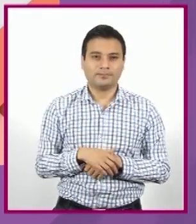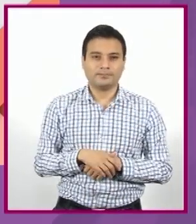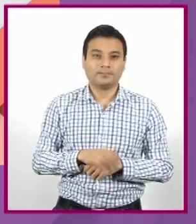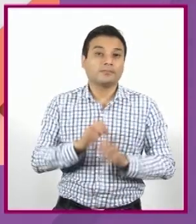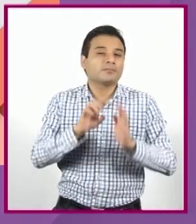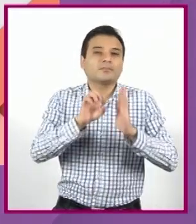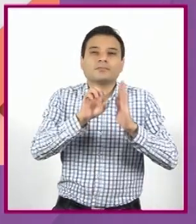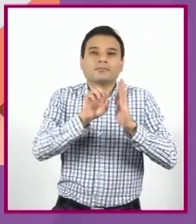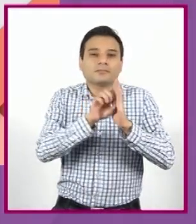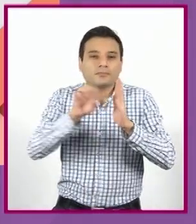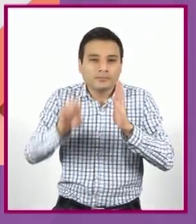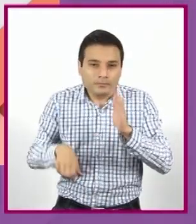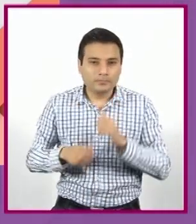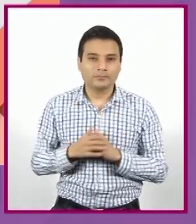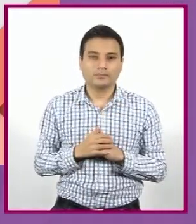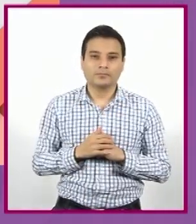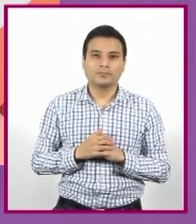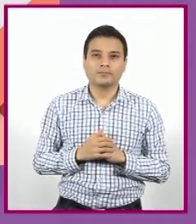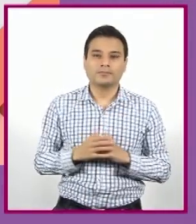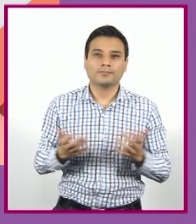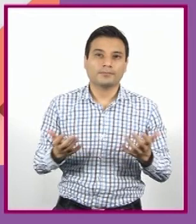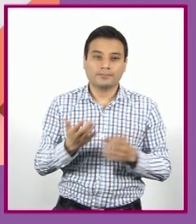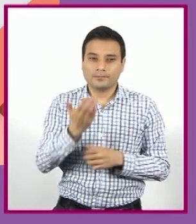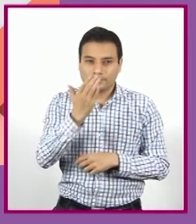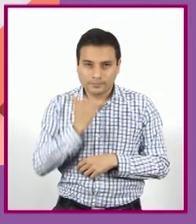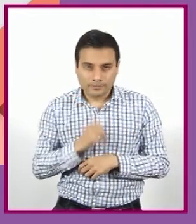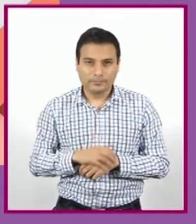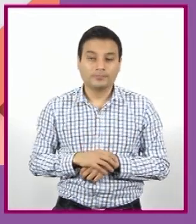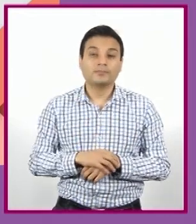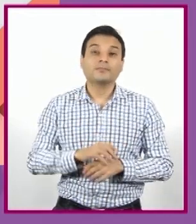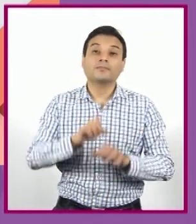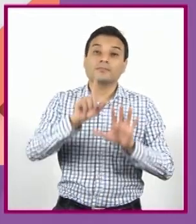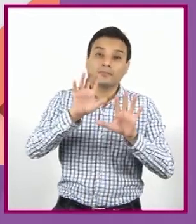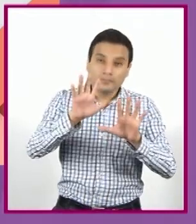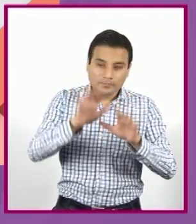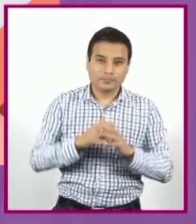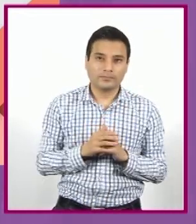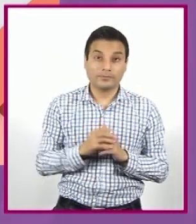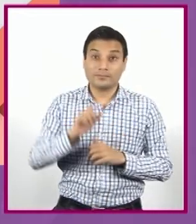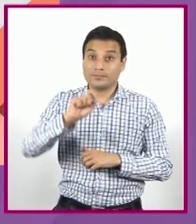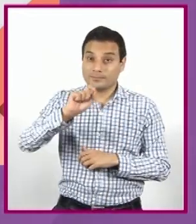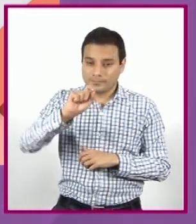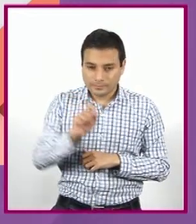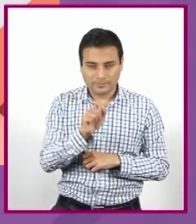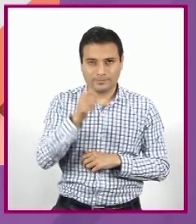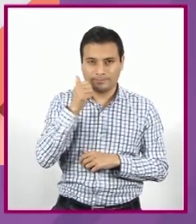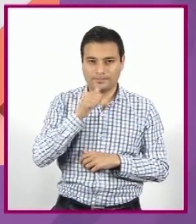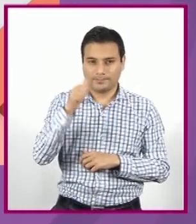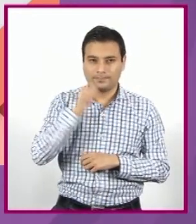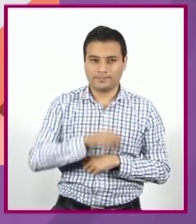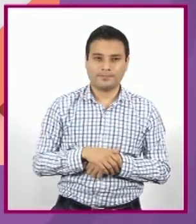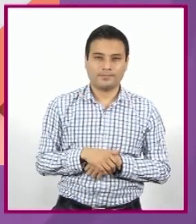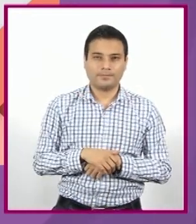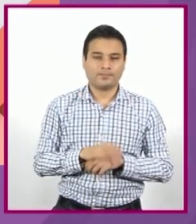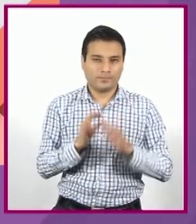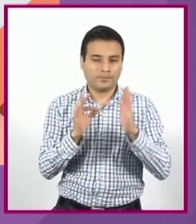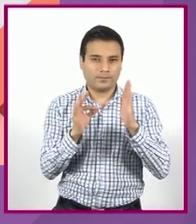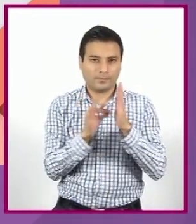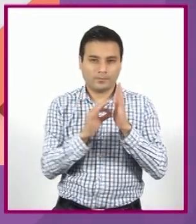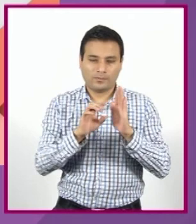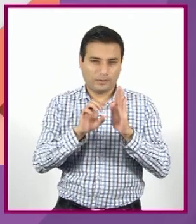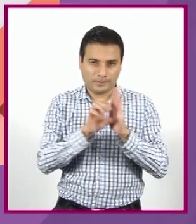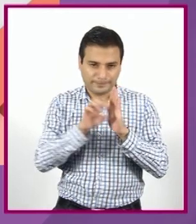ejemplo, carecía, sin embargo, debido a que el nexo interrumpe la idea. El punto,